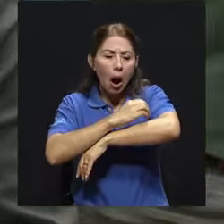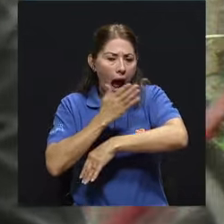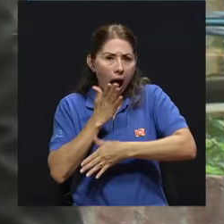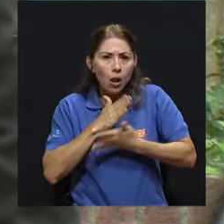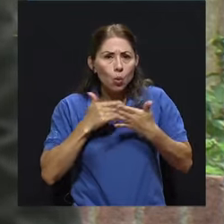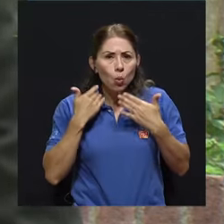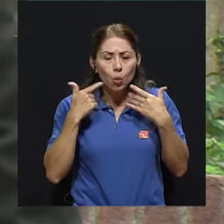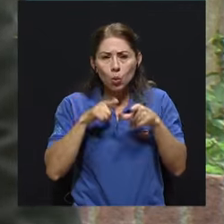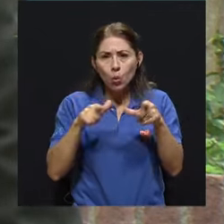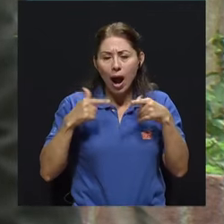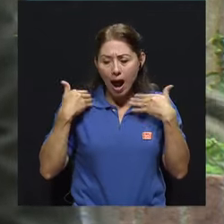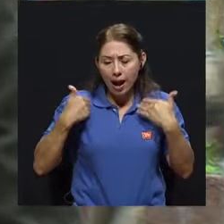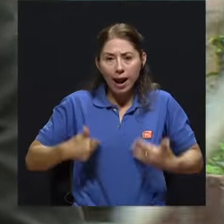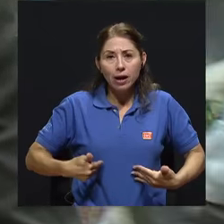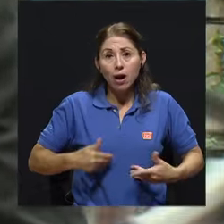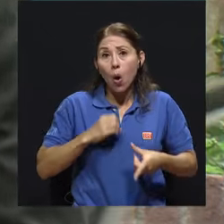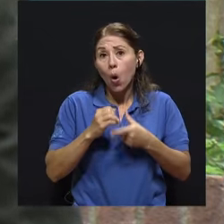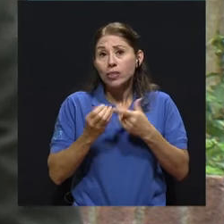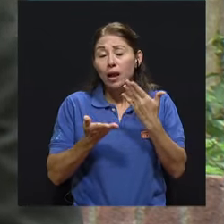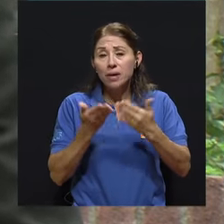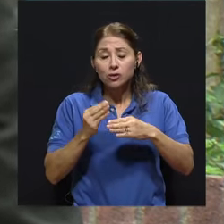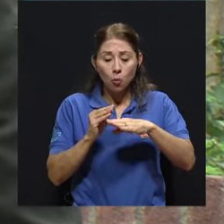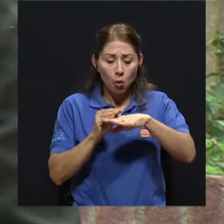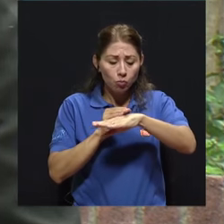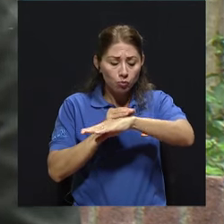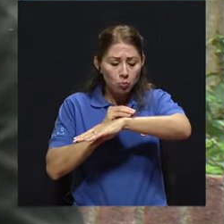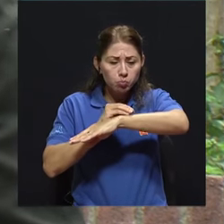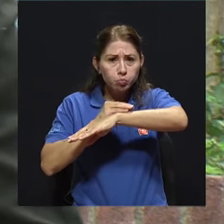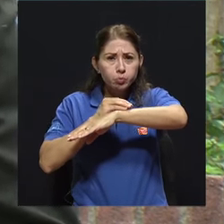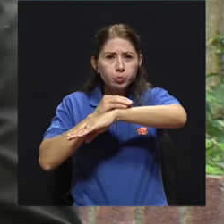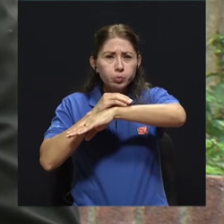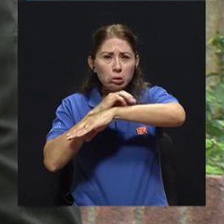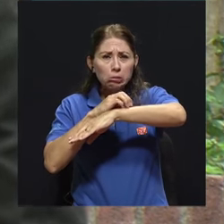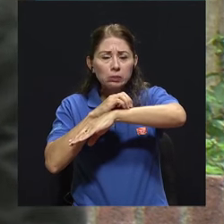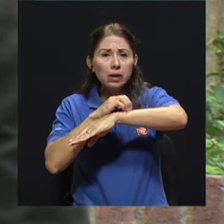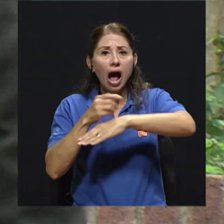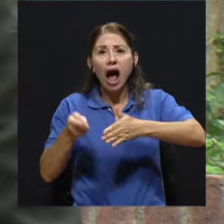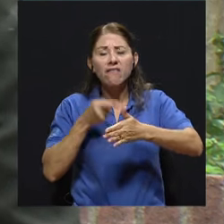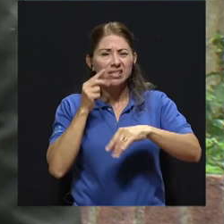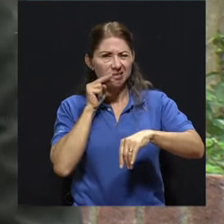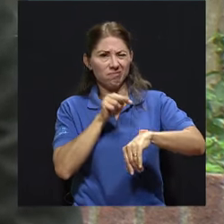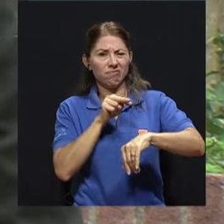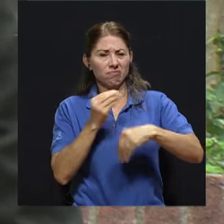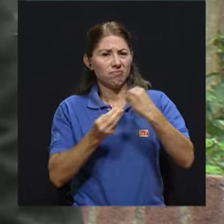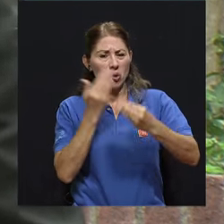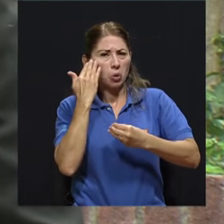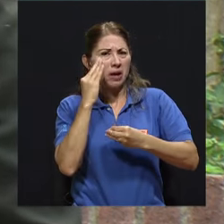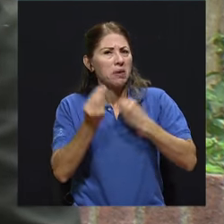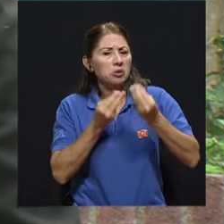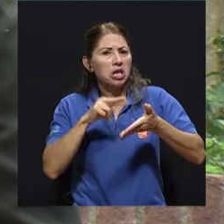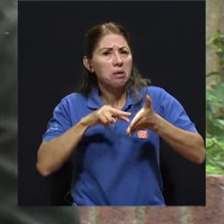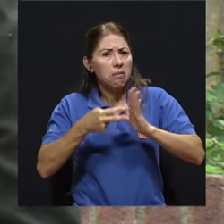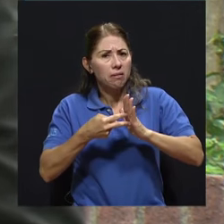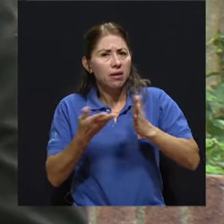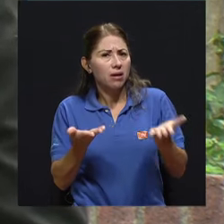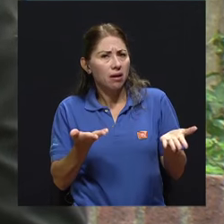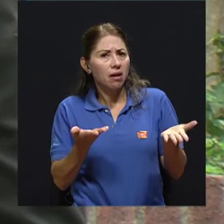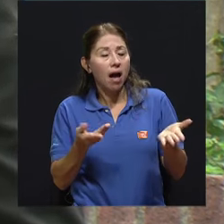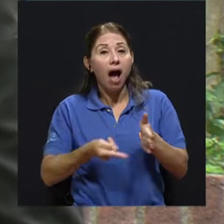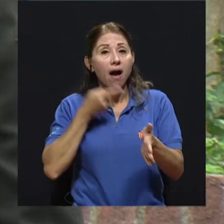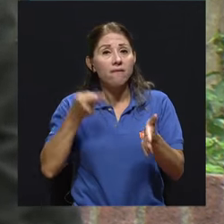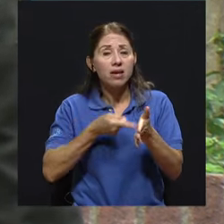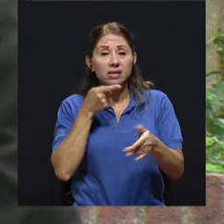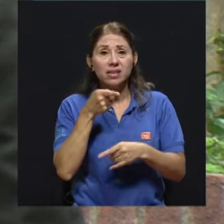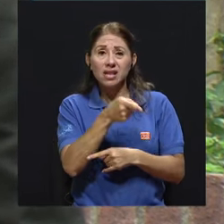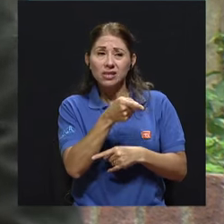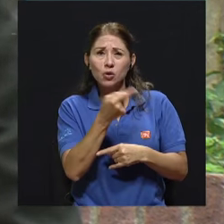a levantar, ¿verdad?, parte de la piel, y a veces no sabemos de qué se trata. Y muchas veces, pues, esos problemas